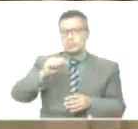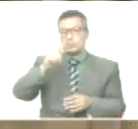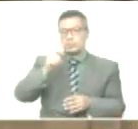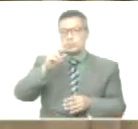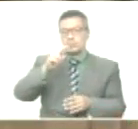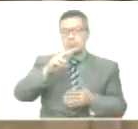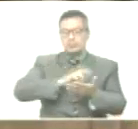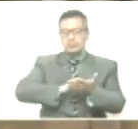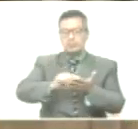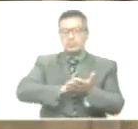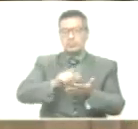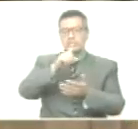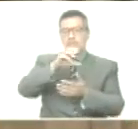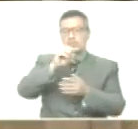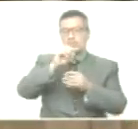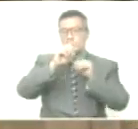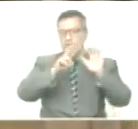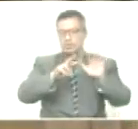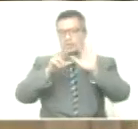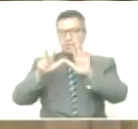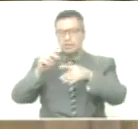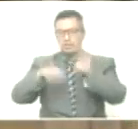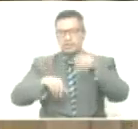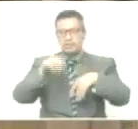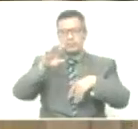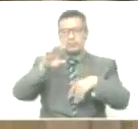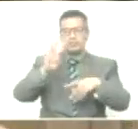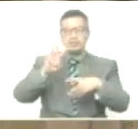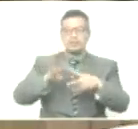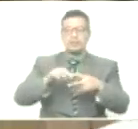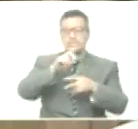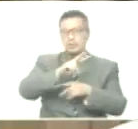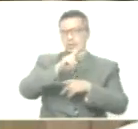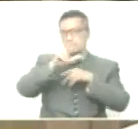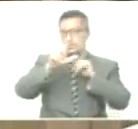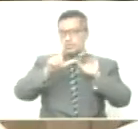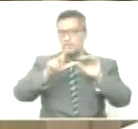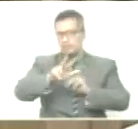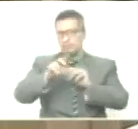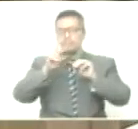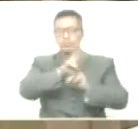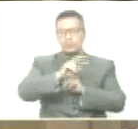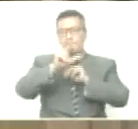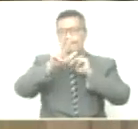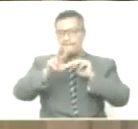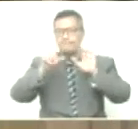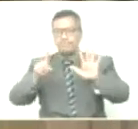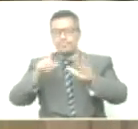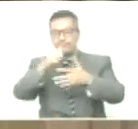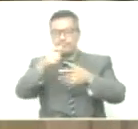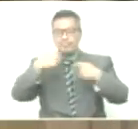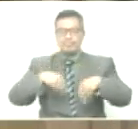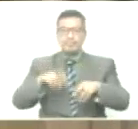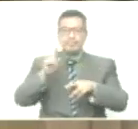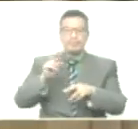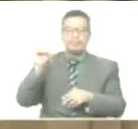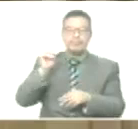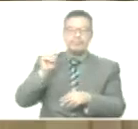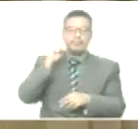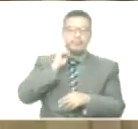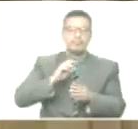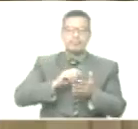previsto en los artículos 187, numeral 14 y 236, numeral 15 de la Constitución de la República Bolivariana de